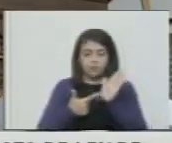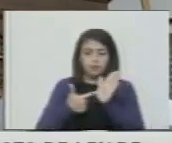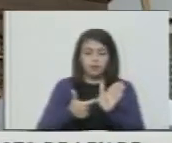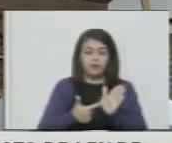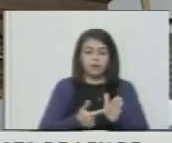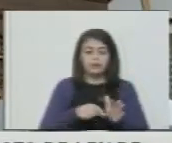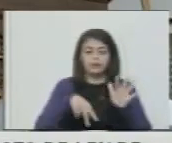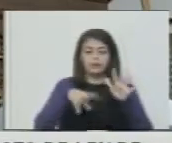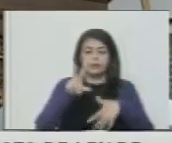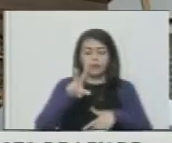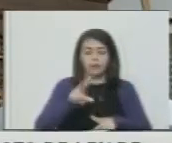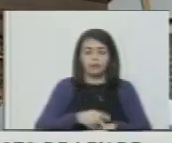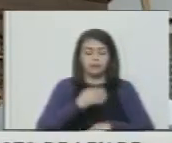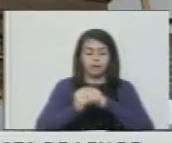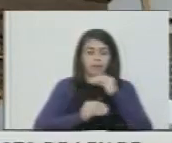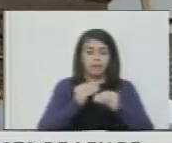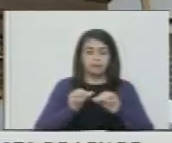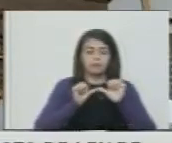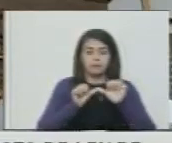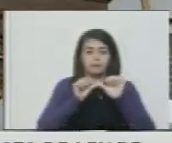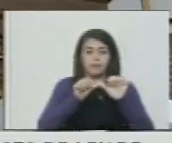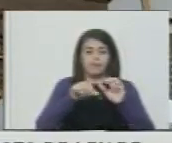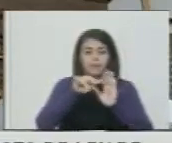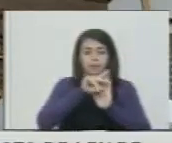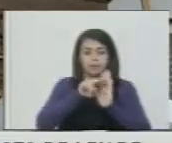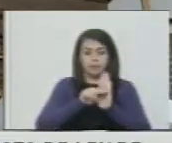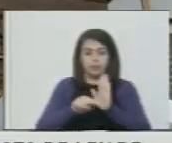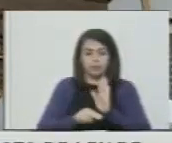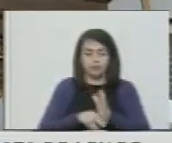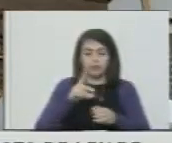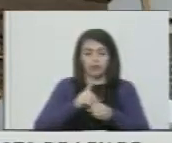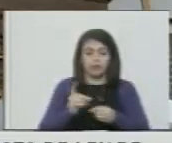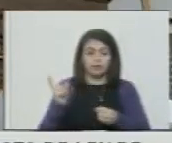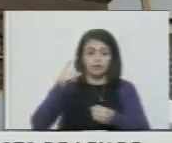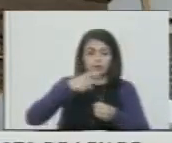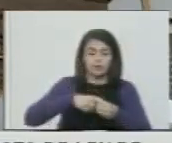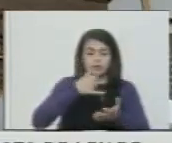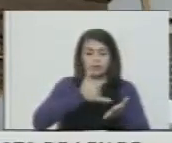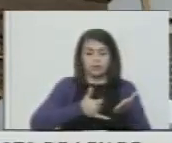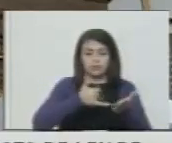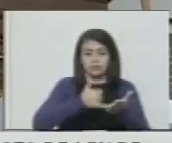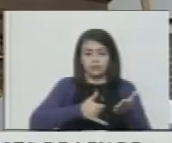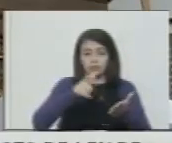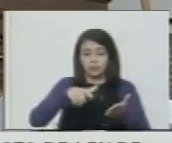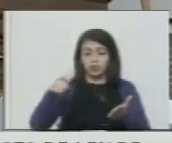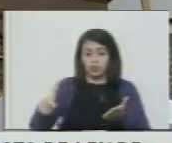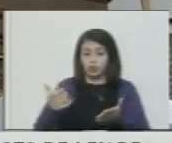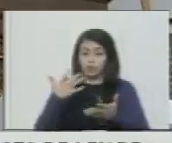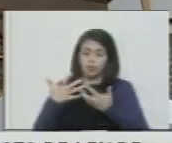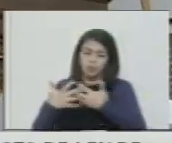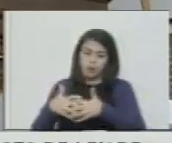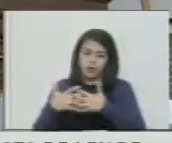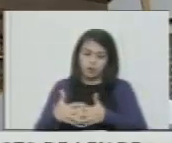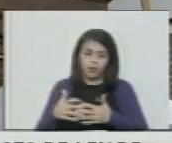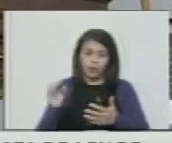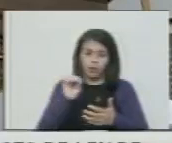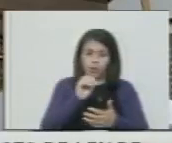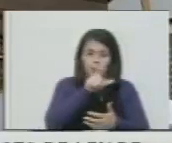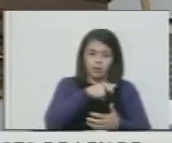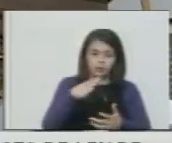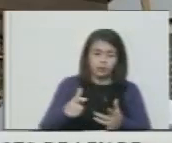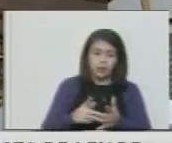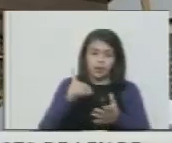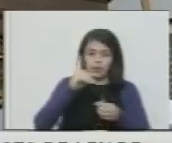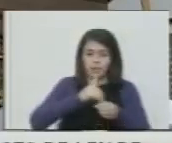su publicación. 12. Llevar y mantener los registros de inscripción de los sujetos regulados, así como